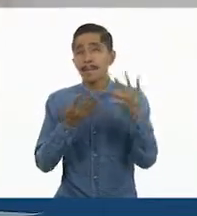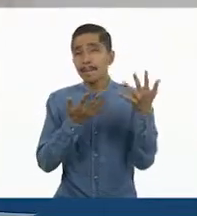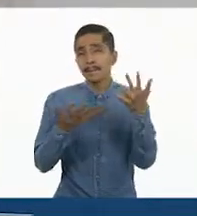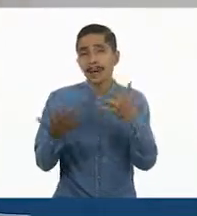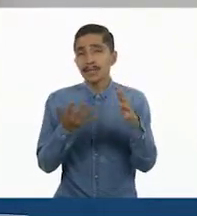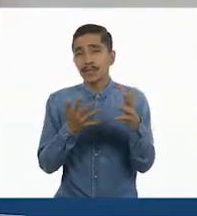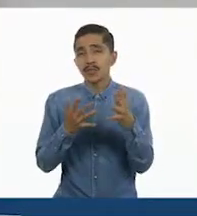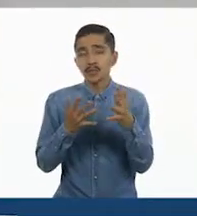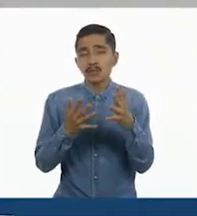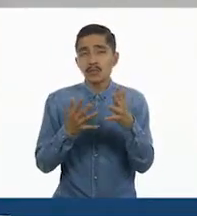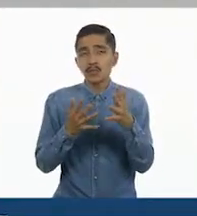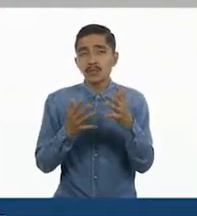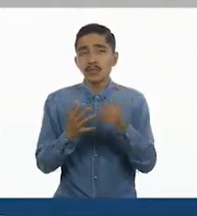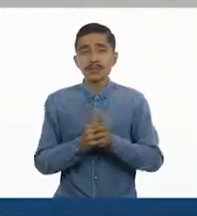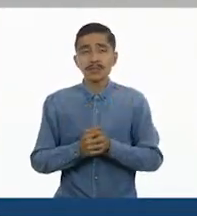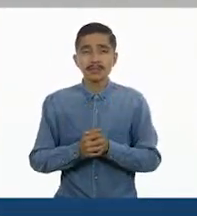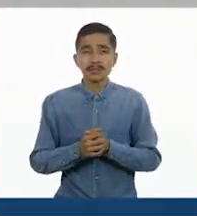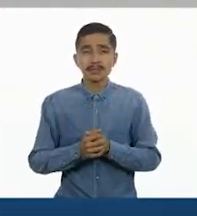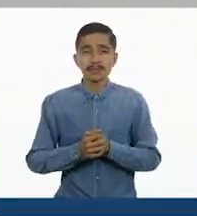menos,